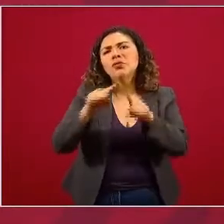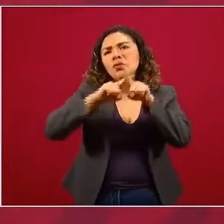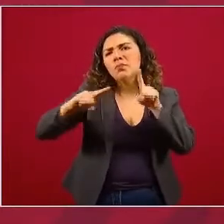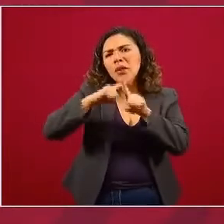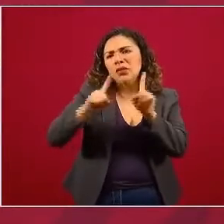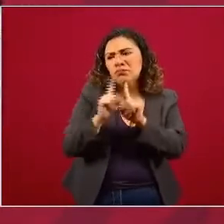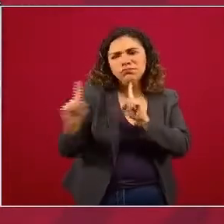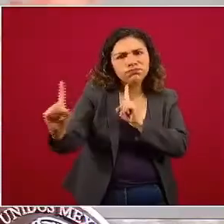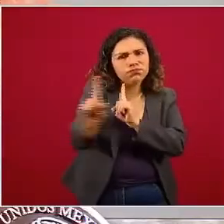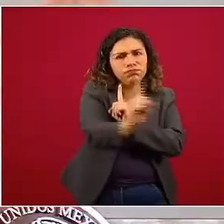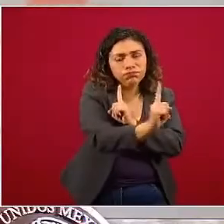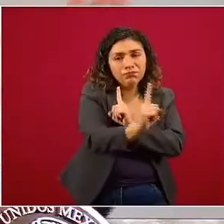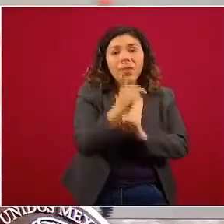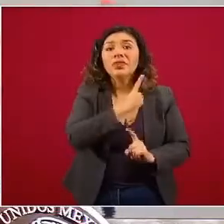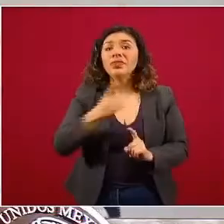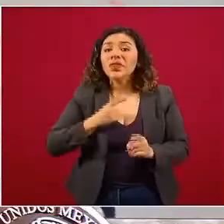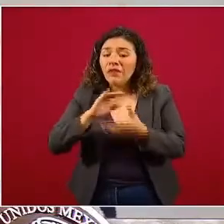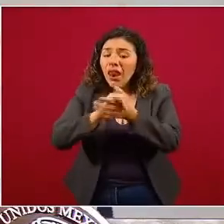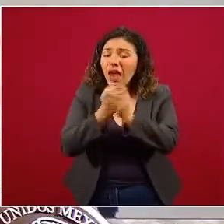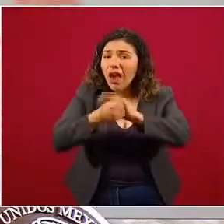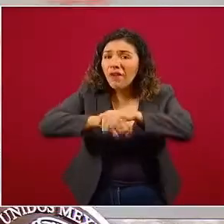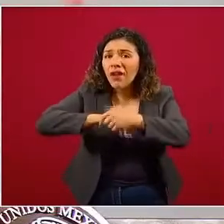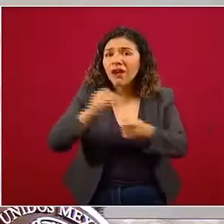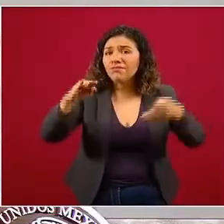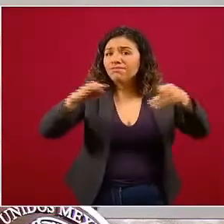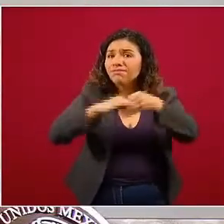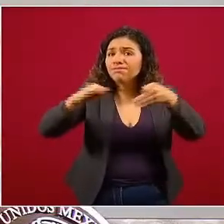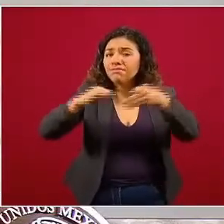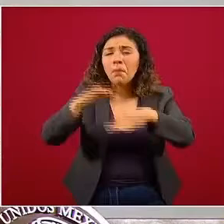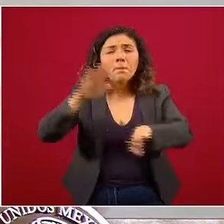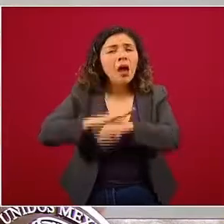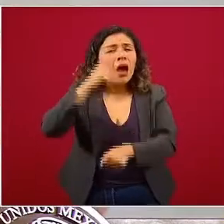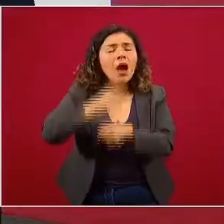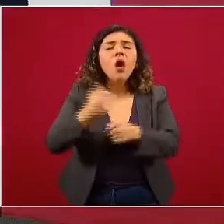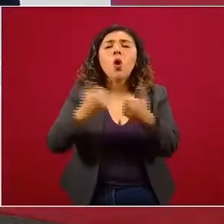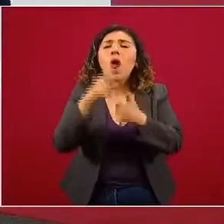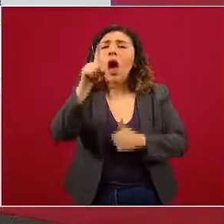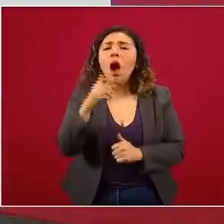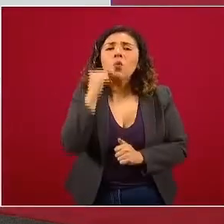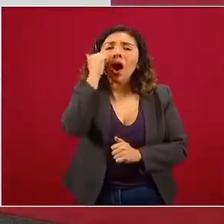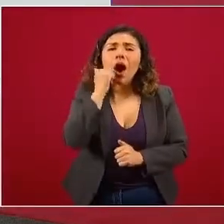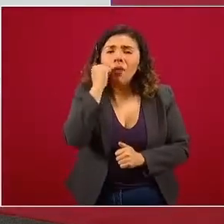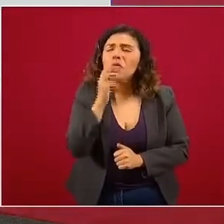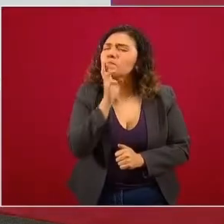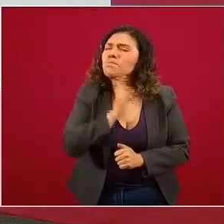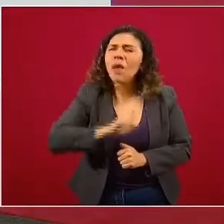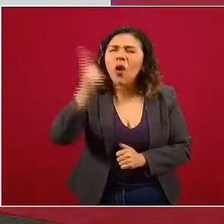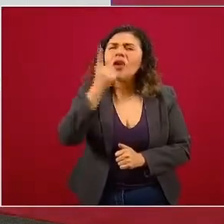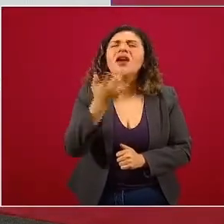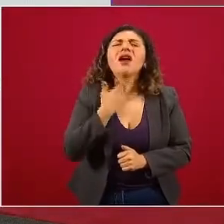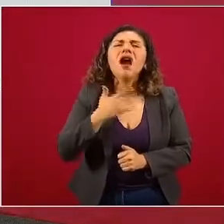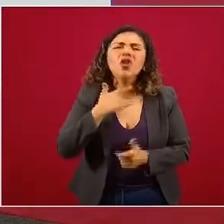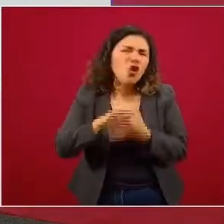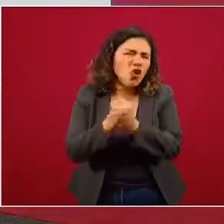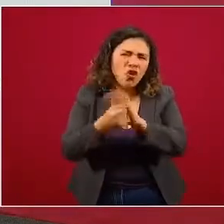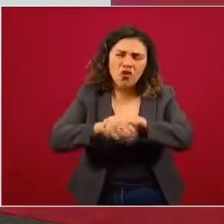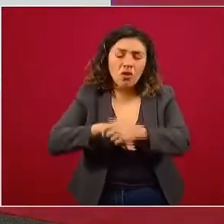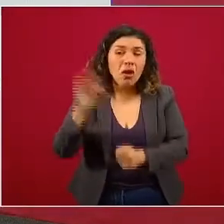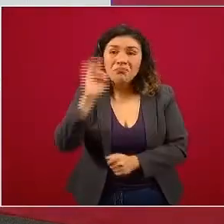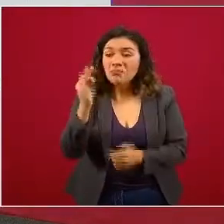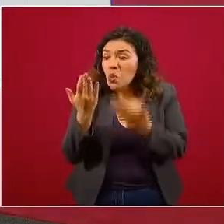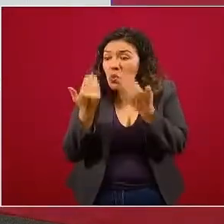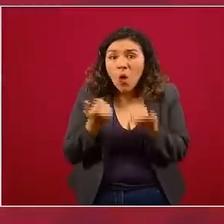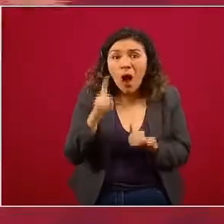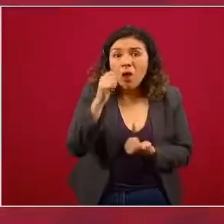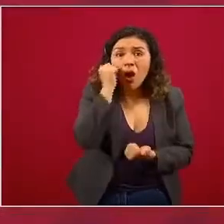persona. Lávese las manos continuamente, preferentemente con agua y jabón. Es mejor que el alcohol gel. Si no